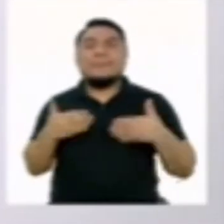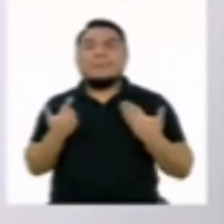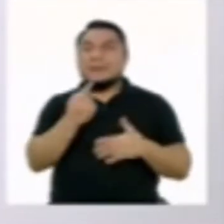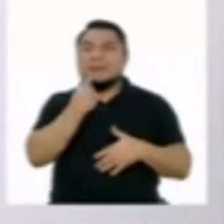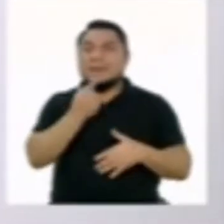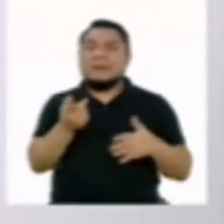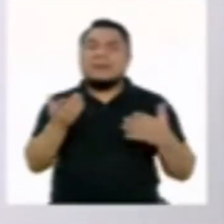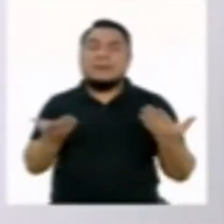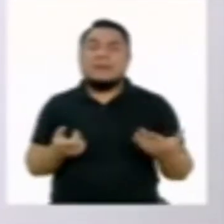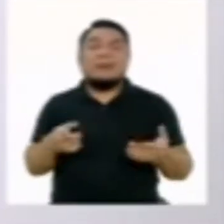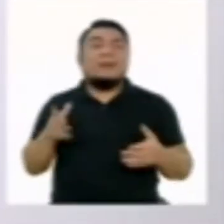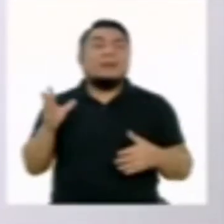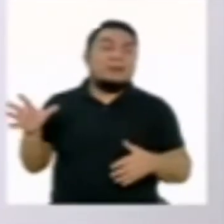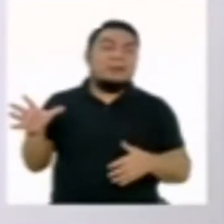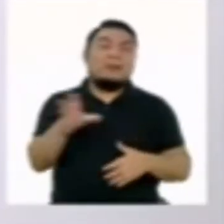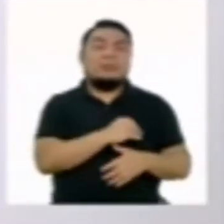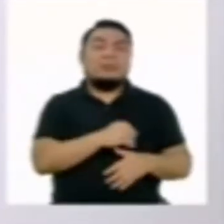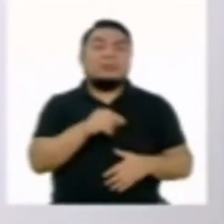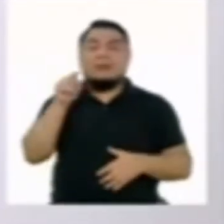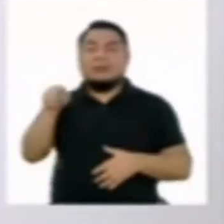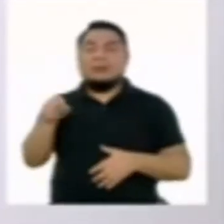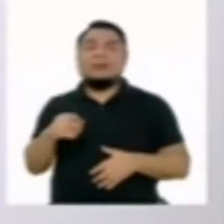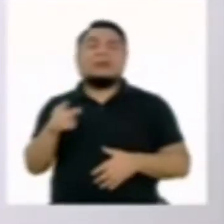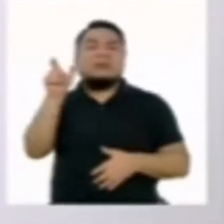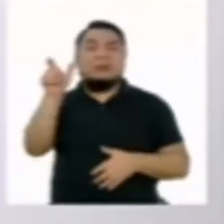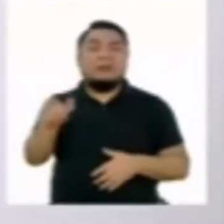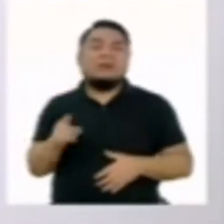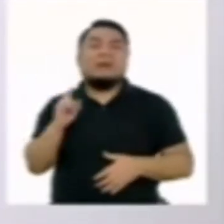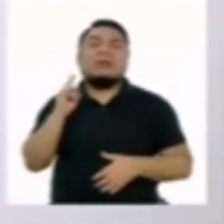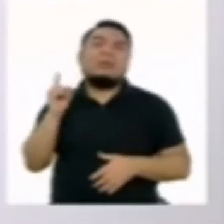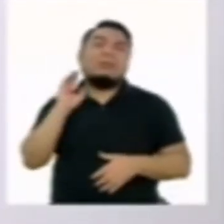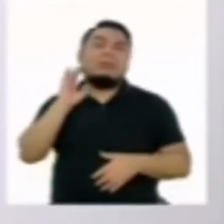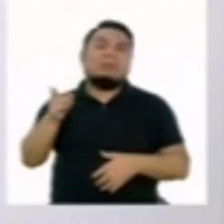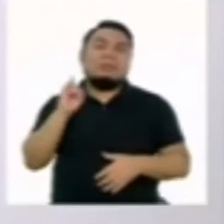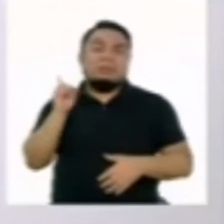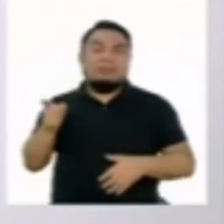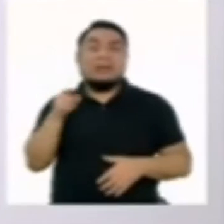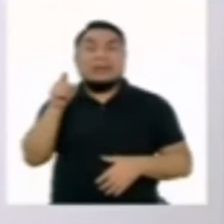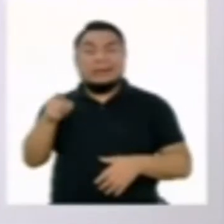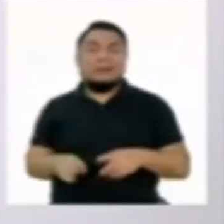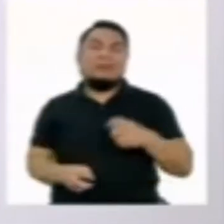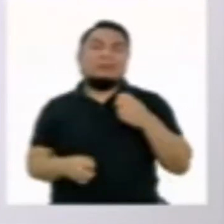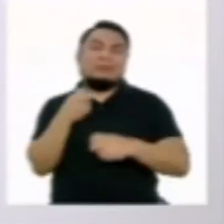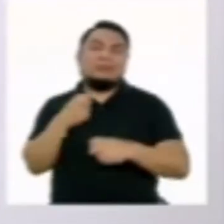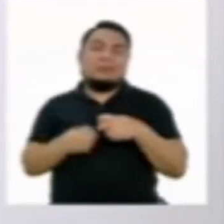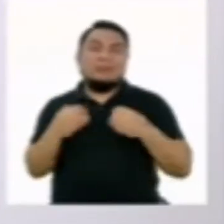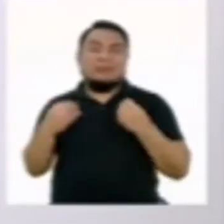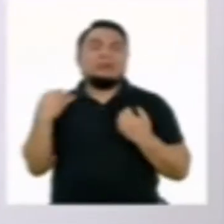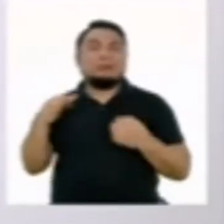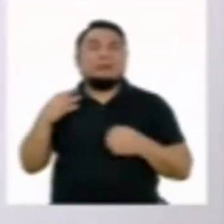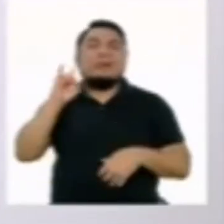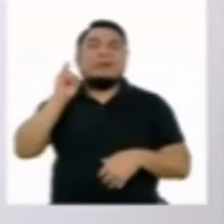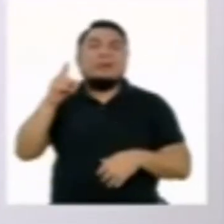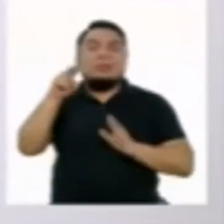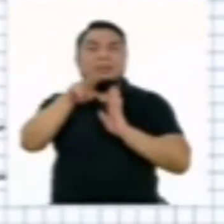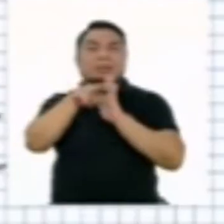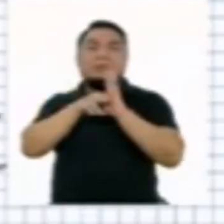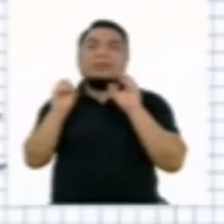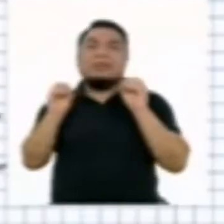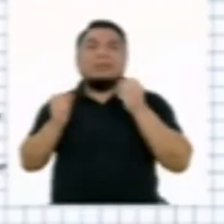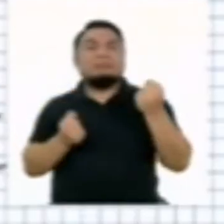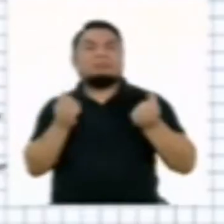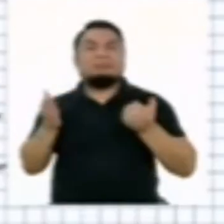podríamos decir que, en general, son los infractores los que causan los problemas porque transitan sin respetar las